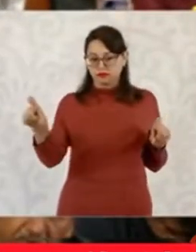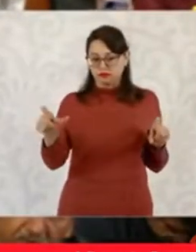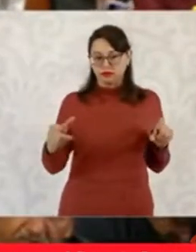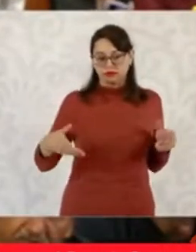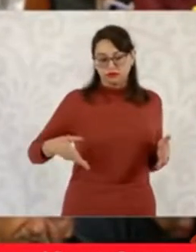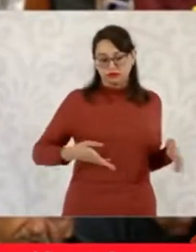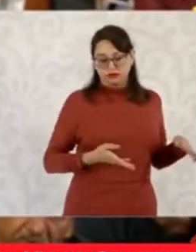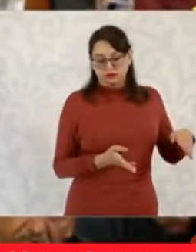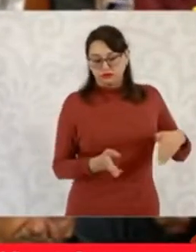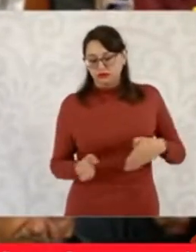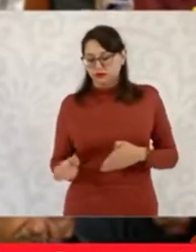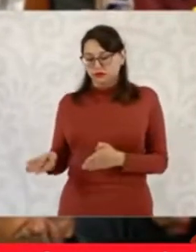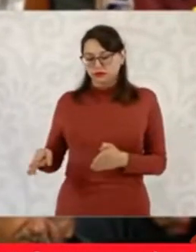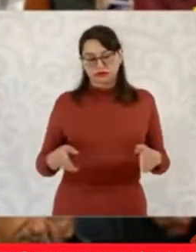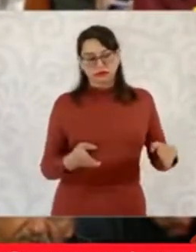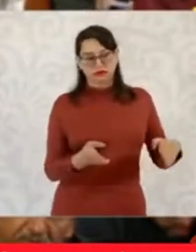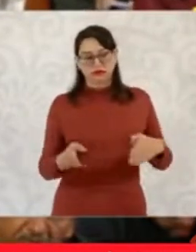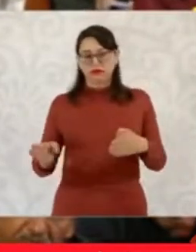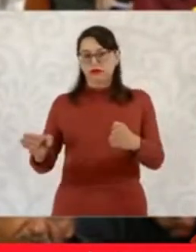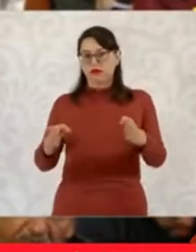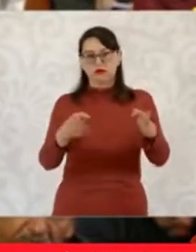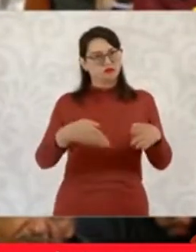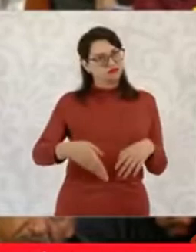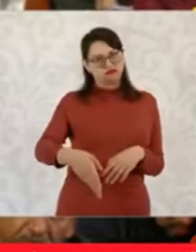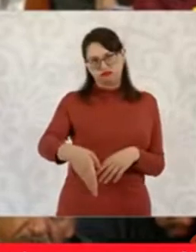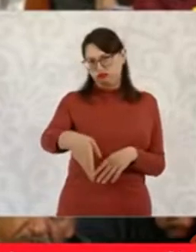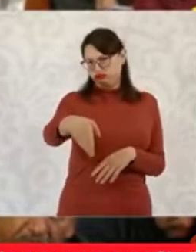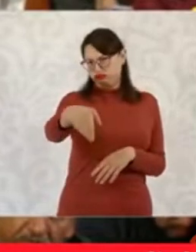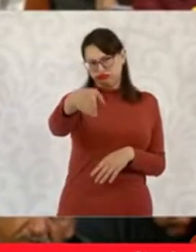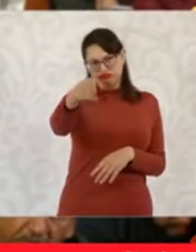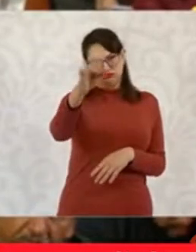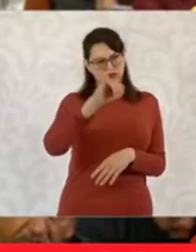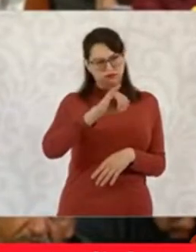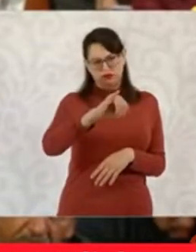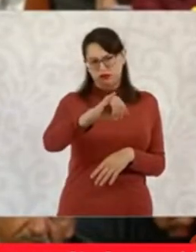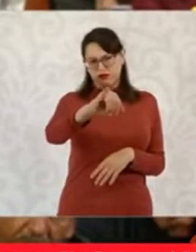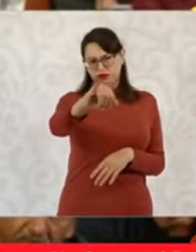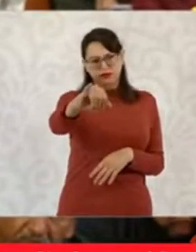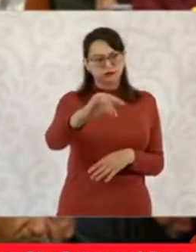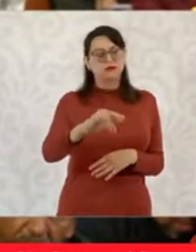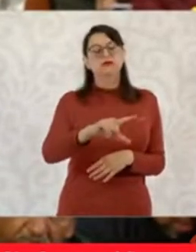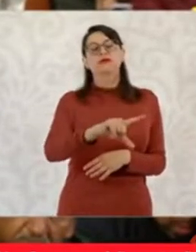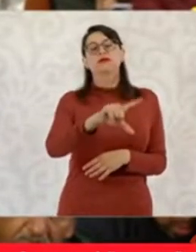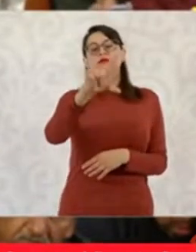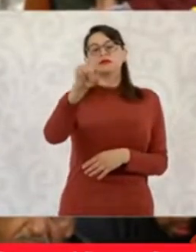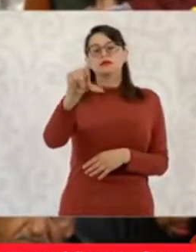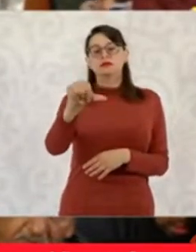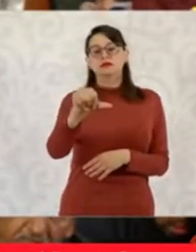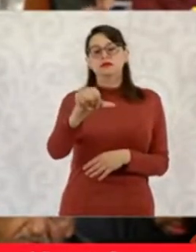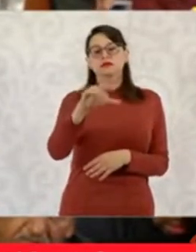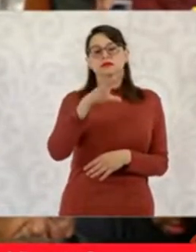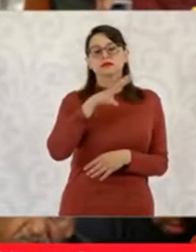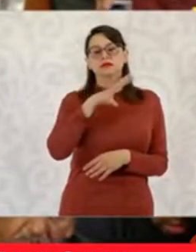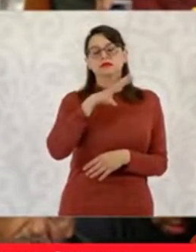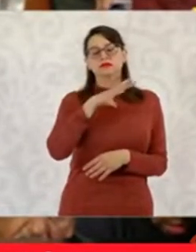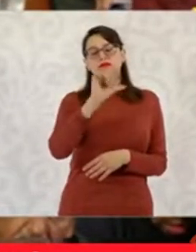fondo, no tocando pared, pero sí hasta el fondo, y del lado derecho en la esquina hay una estructura